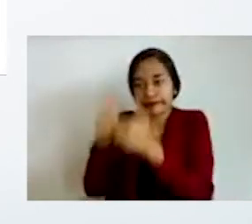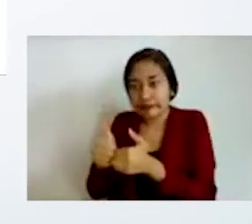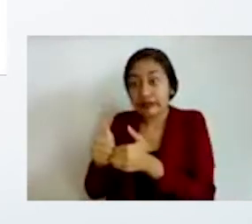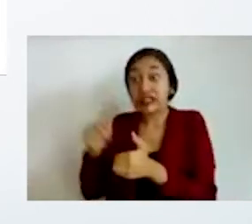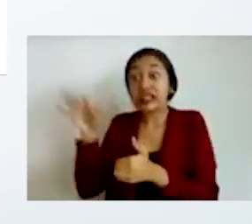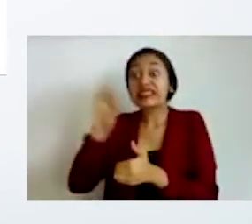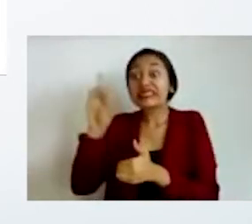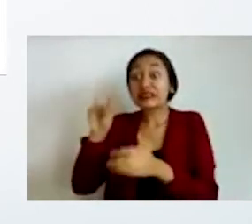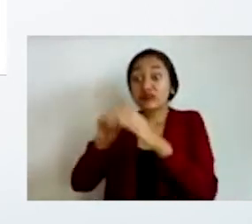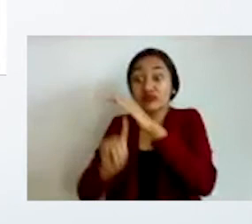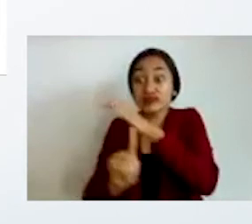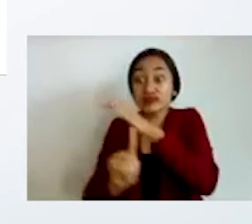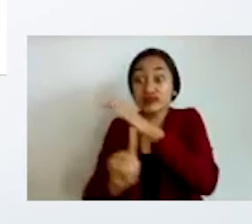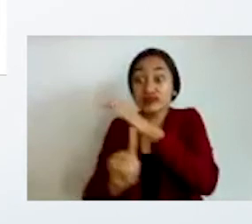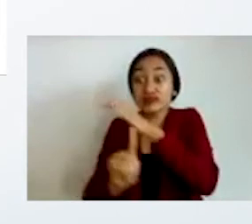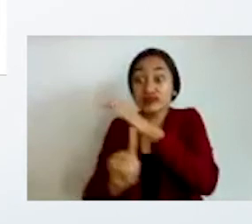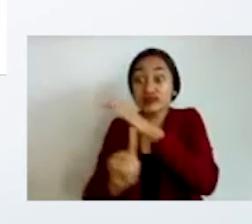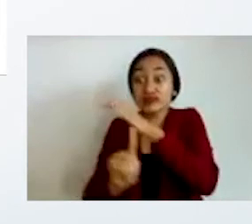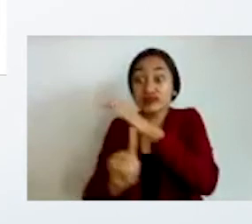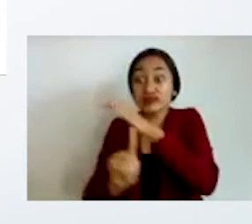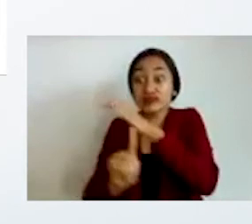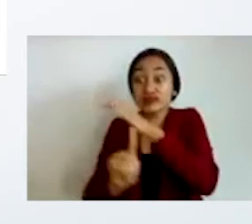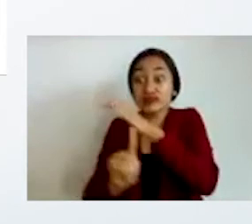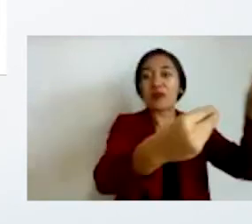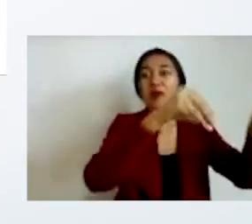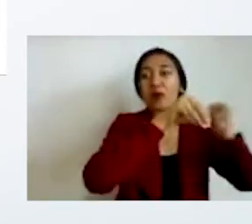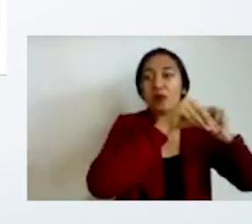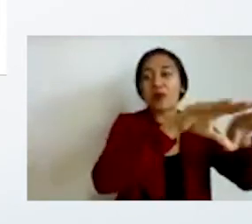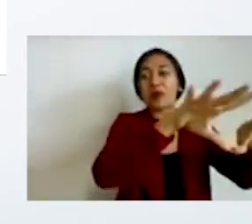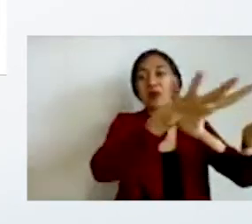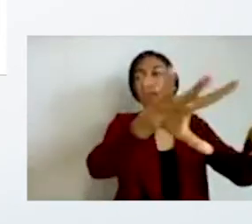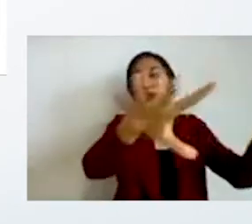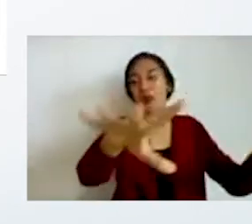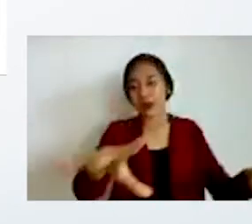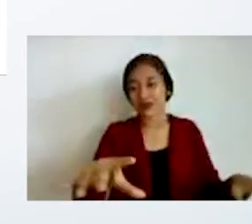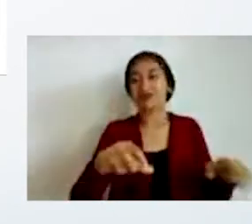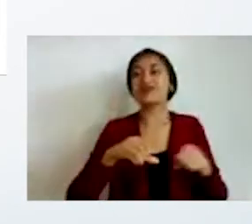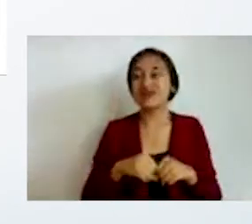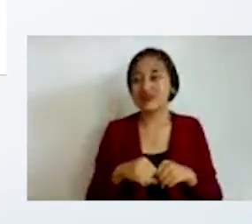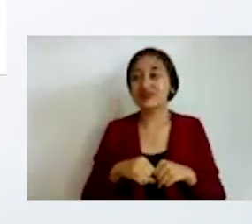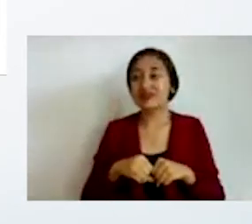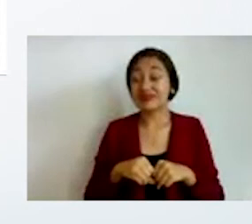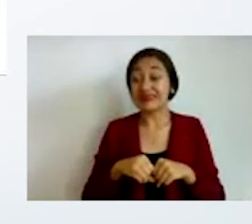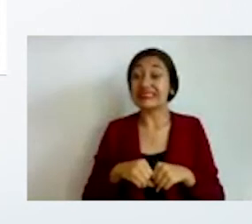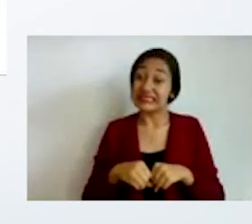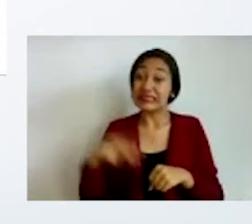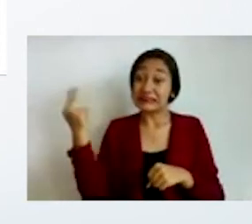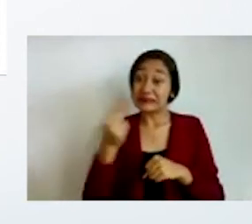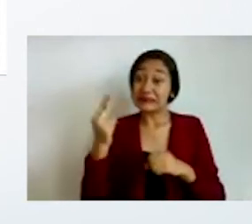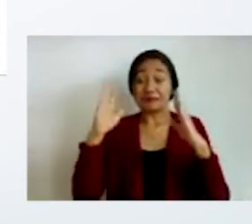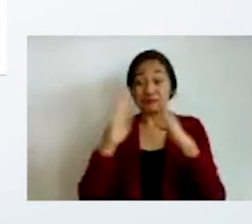la cuarentena estricta, de hecho, pues está, yo diría, mencionada en este episodio bíblico de